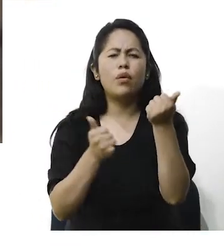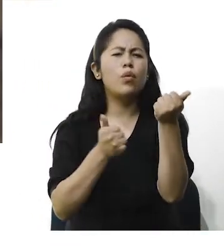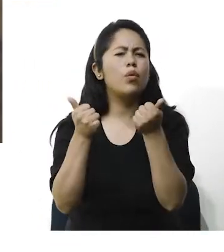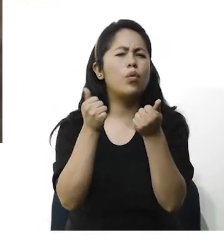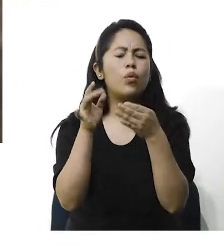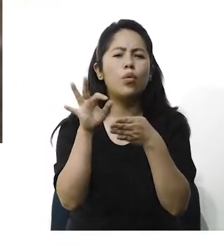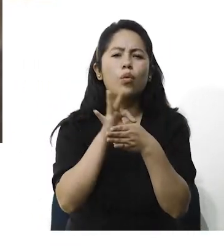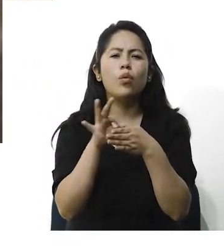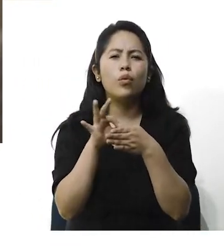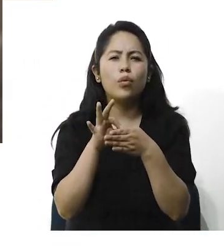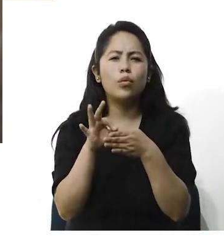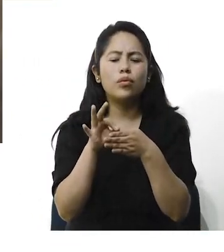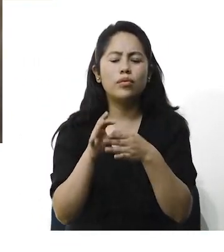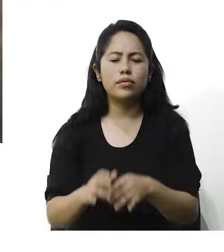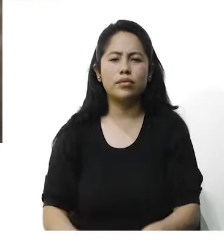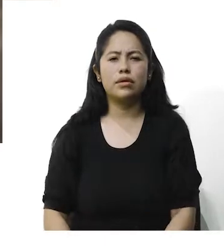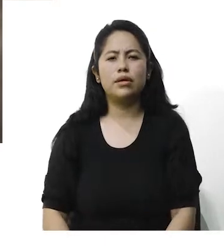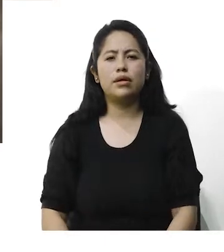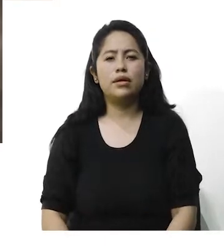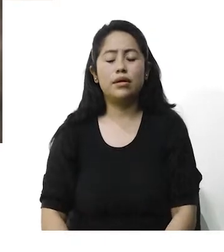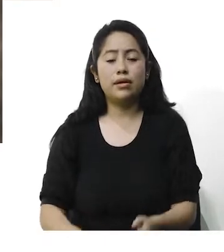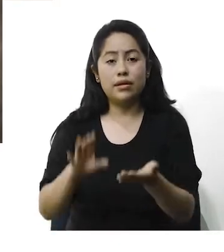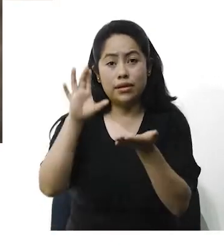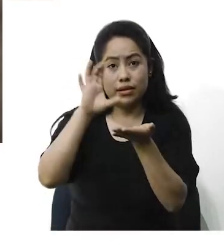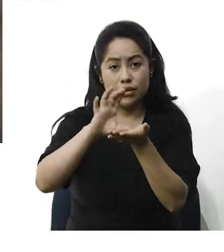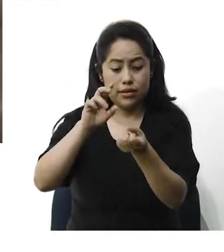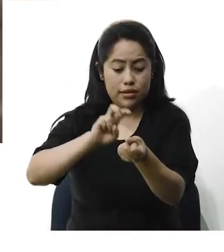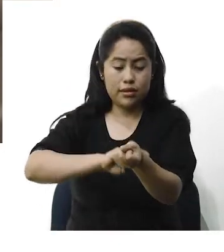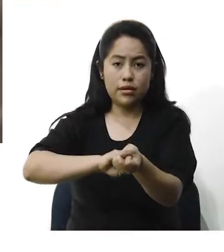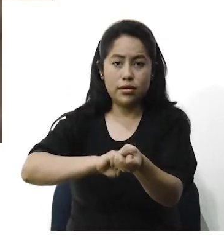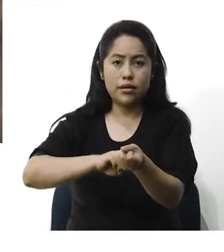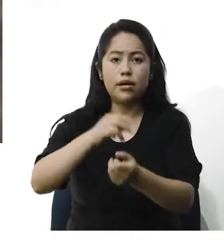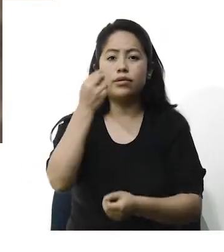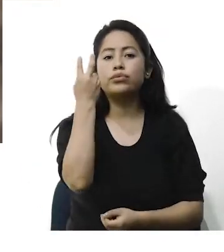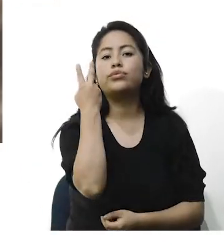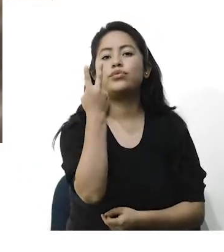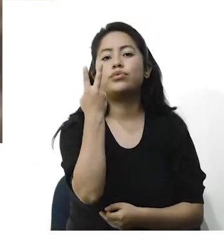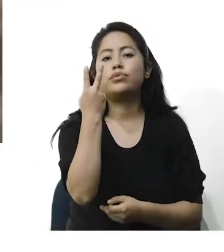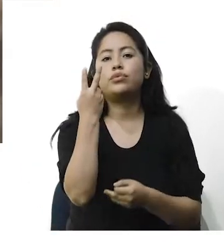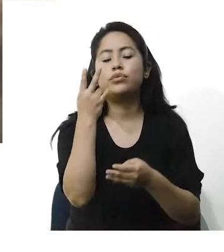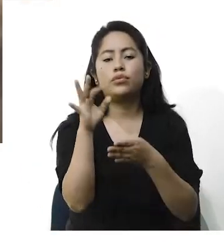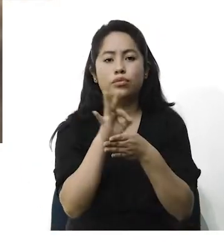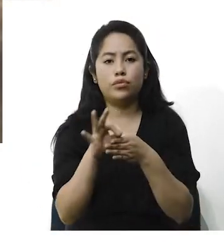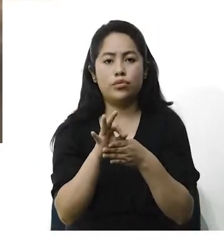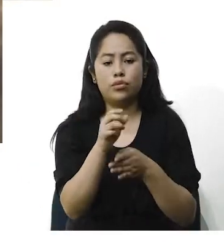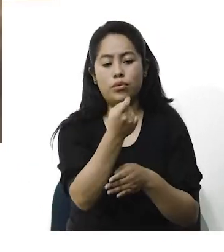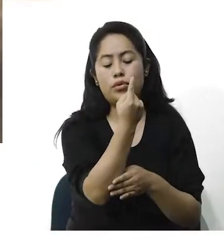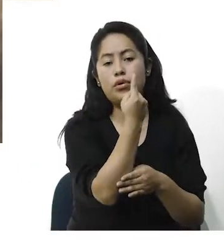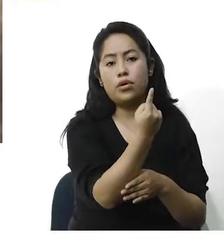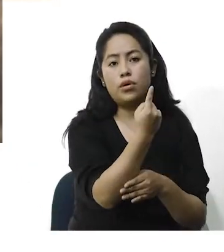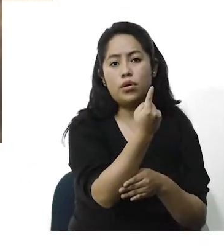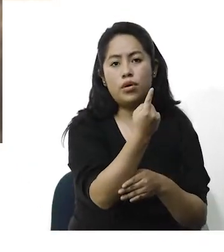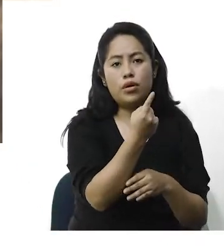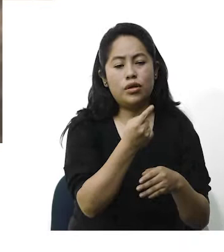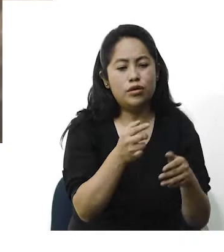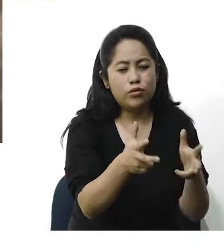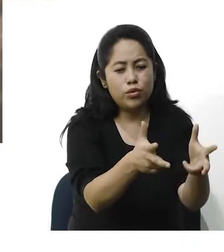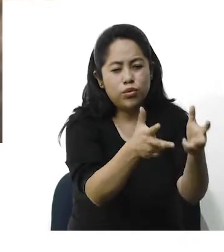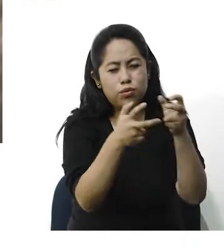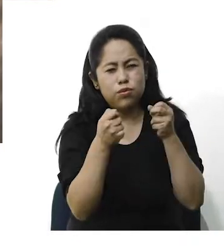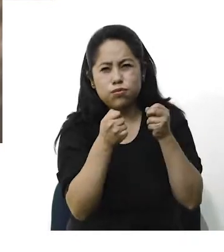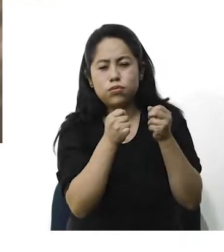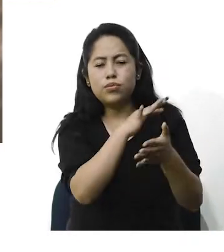función de las neuronas? Las neuronas tienen doble función. Por un lado, recogen la